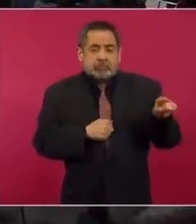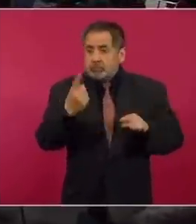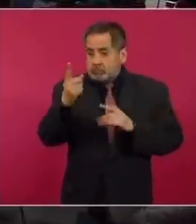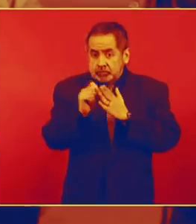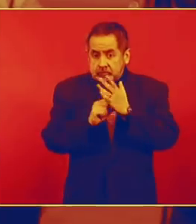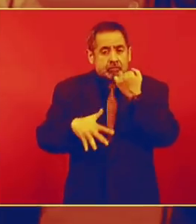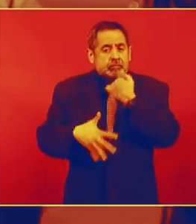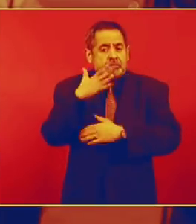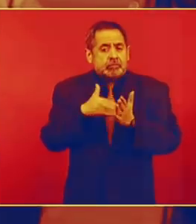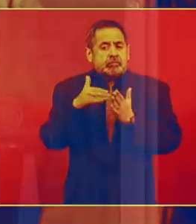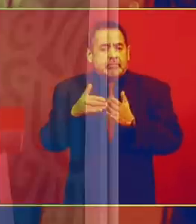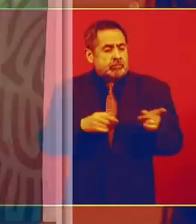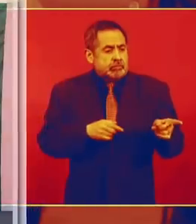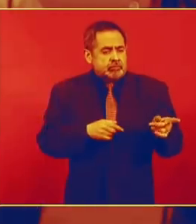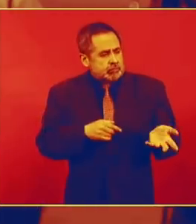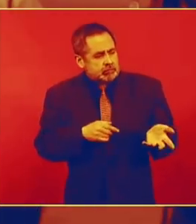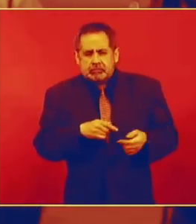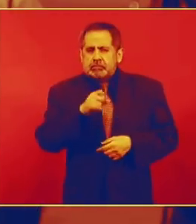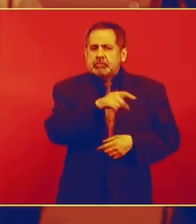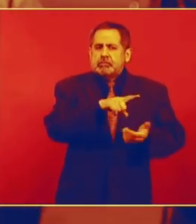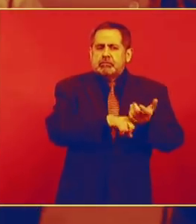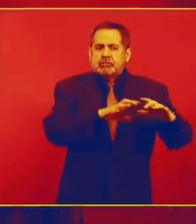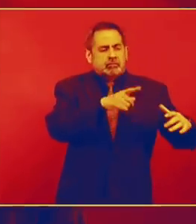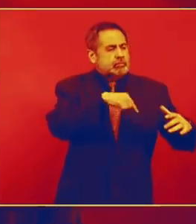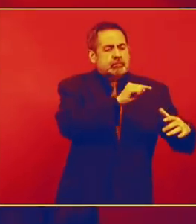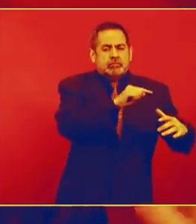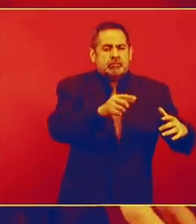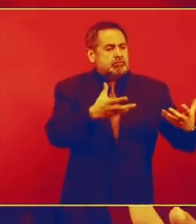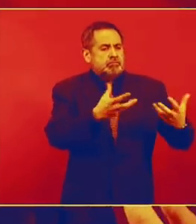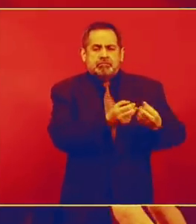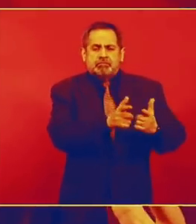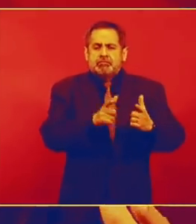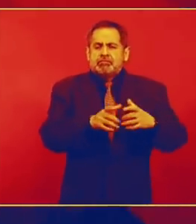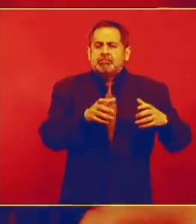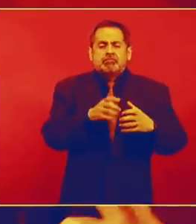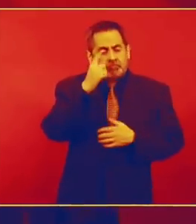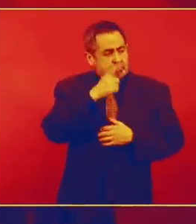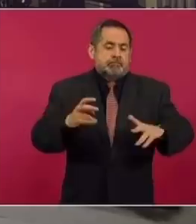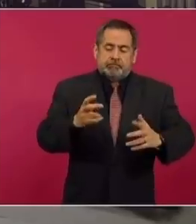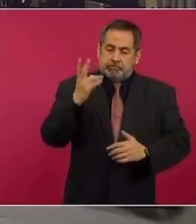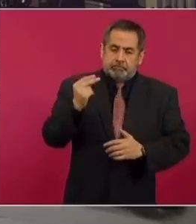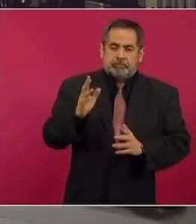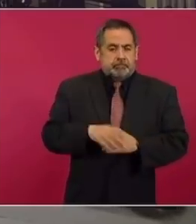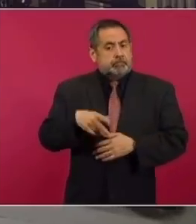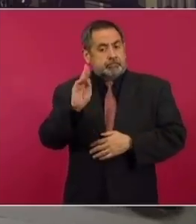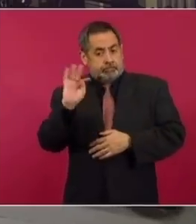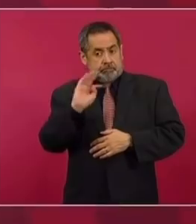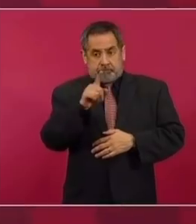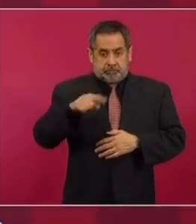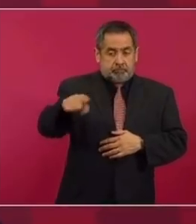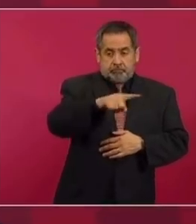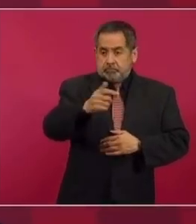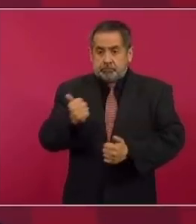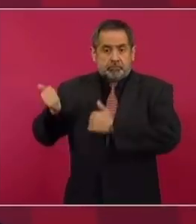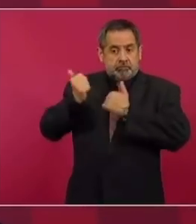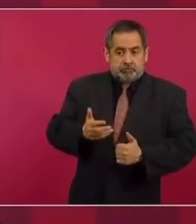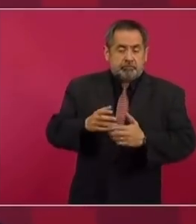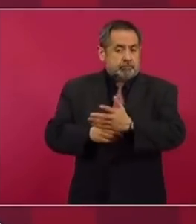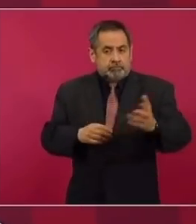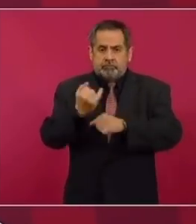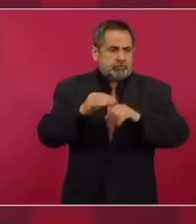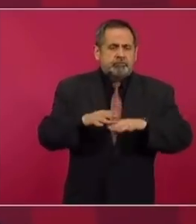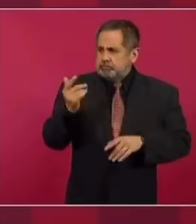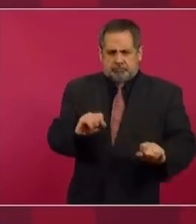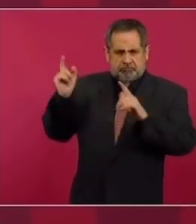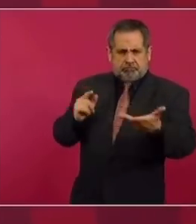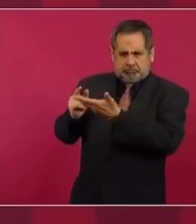mensuales. Y da la casualidad que son todos los que están agrupados para golpearnos. Pero si ustedes traen esa